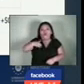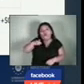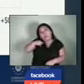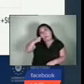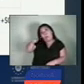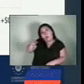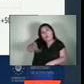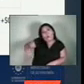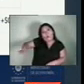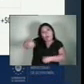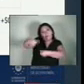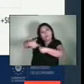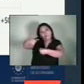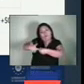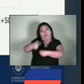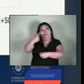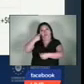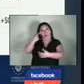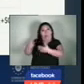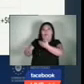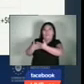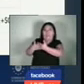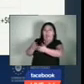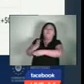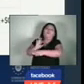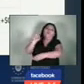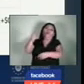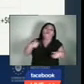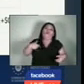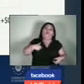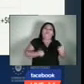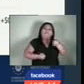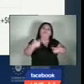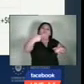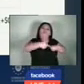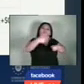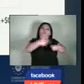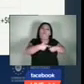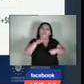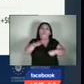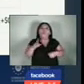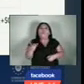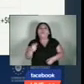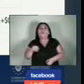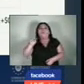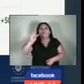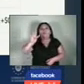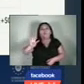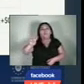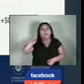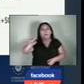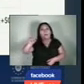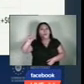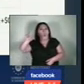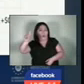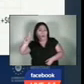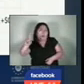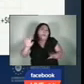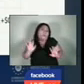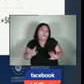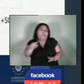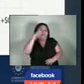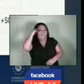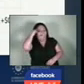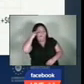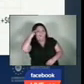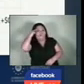una gasolinera precisamente por el anuncio de estos aumentos y pagué en el autoservicio 4 dólares con un centavo por eso es importante que